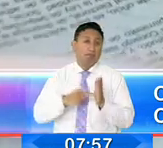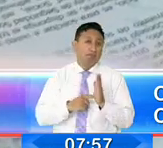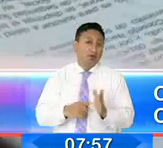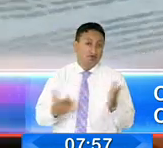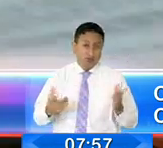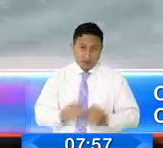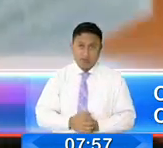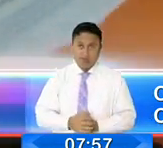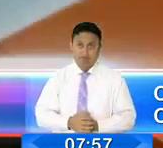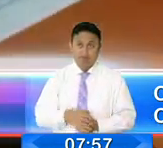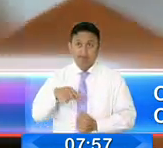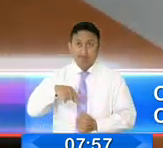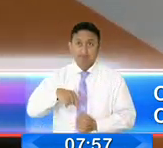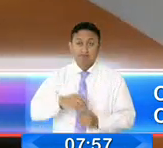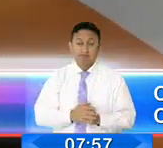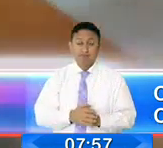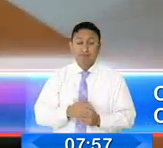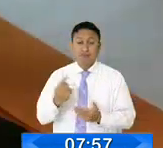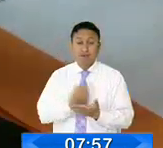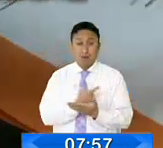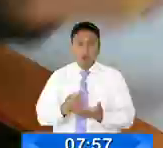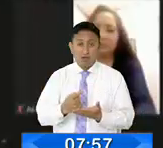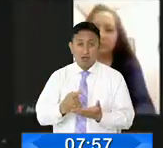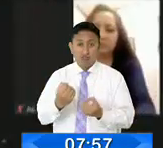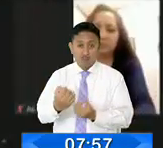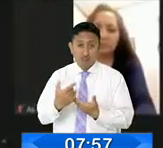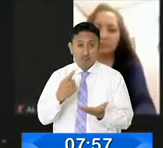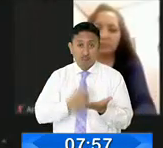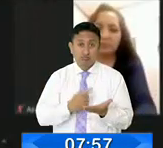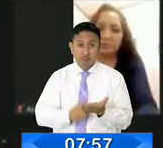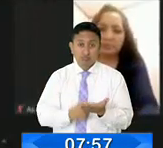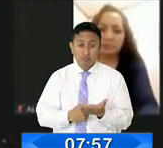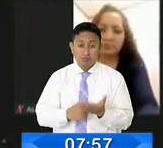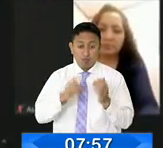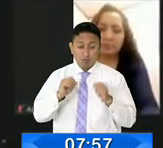Este informe será aprobado en el transcurso de la semana, de tal manera que